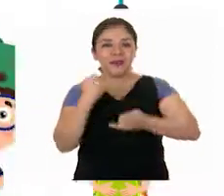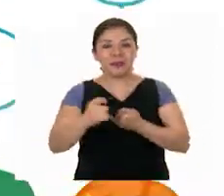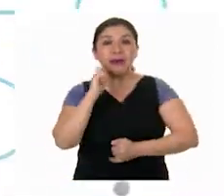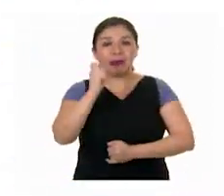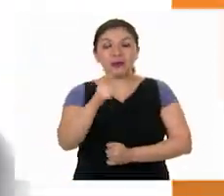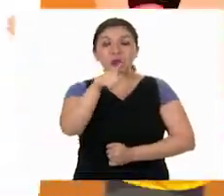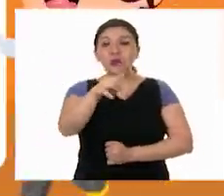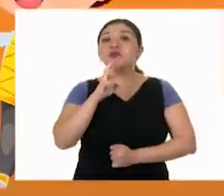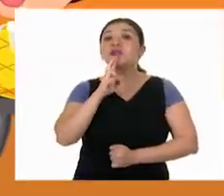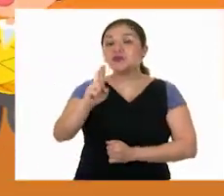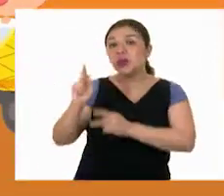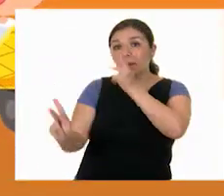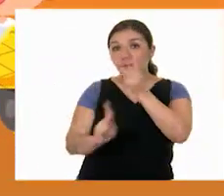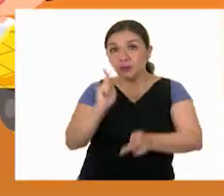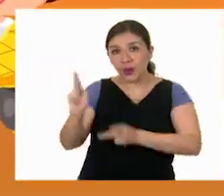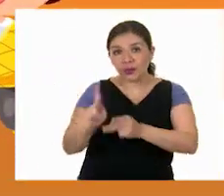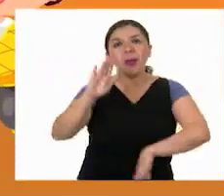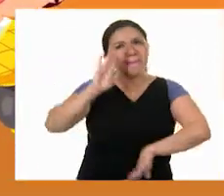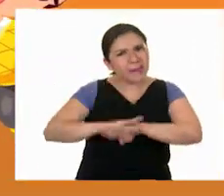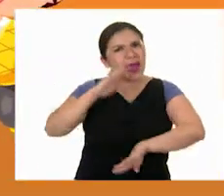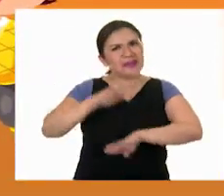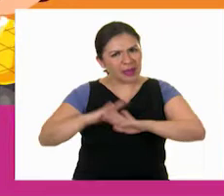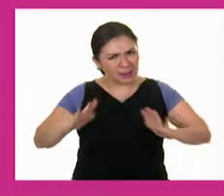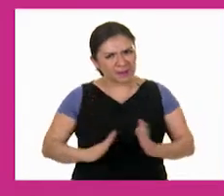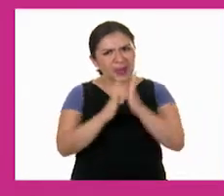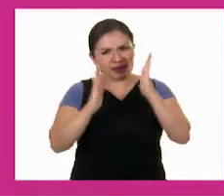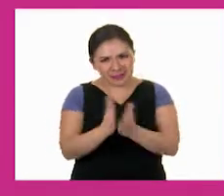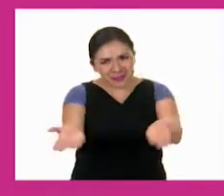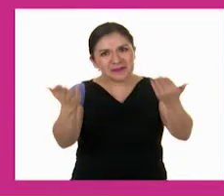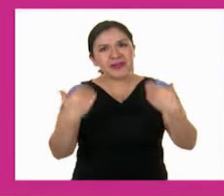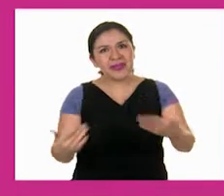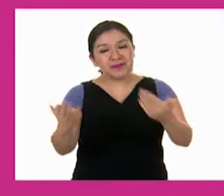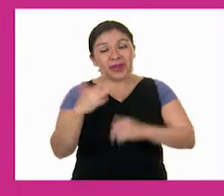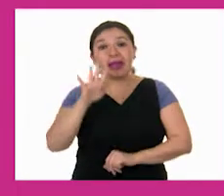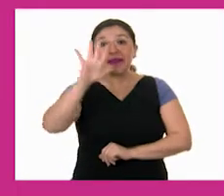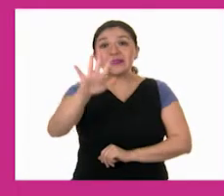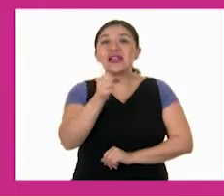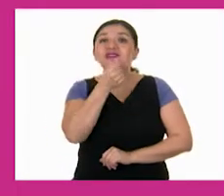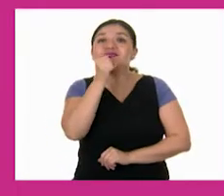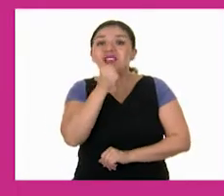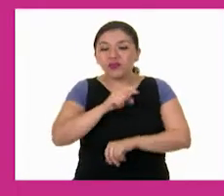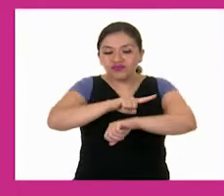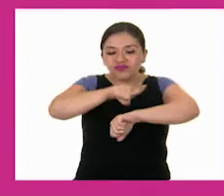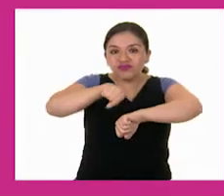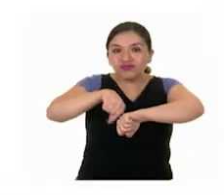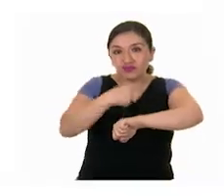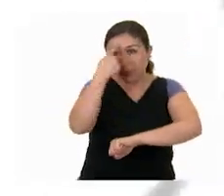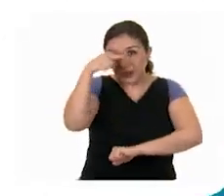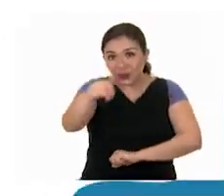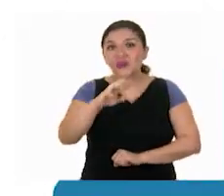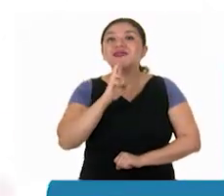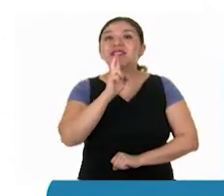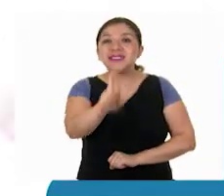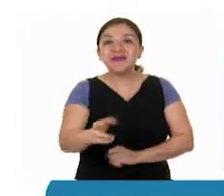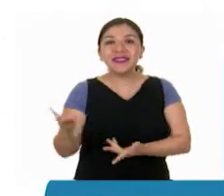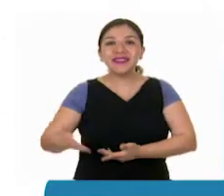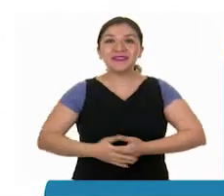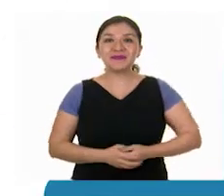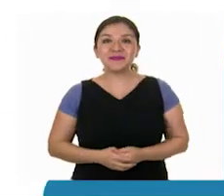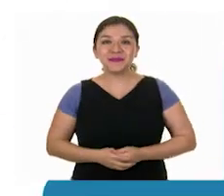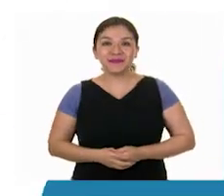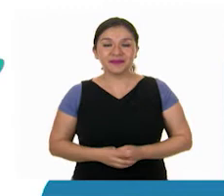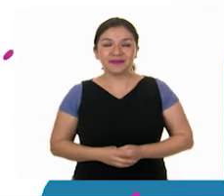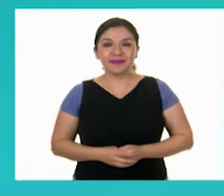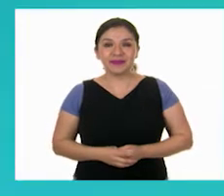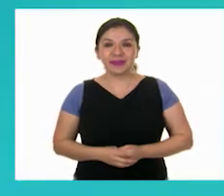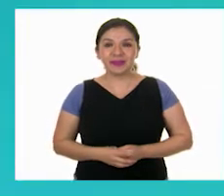jugar. Responde la pregunta, ven a participar. Hay 5 segundos, vamos a contestar.